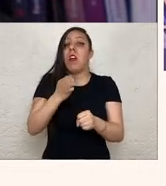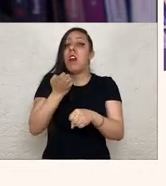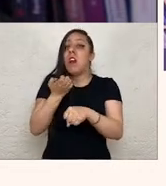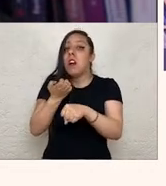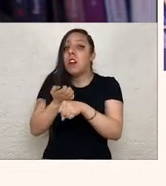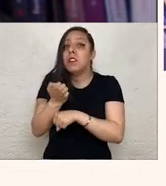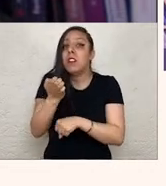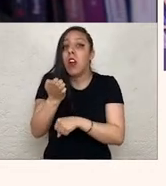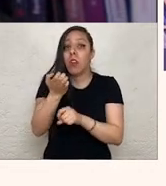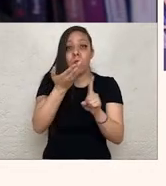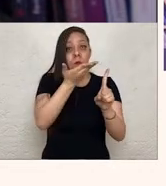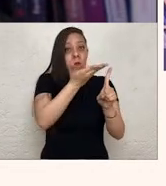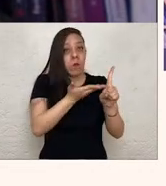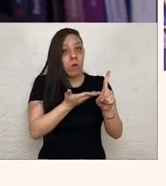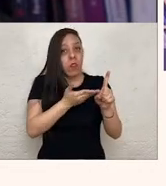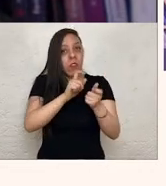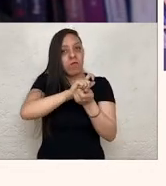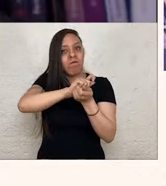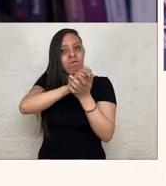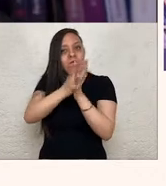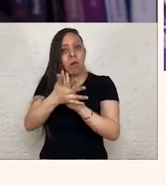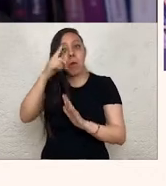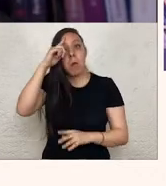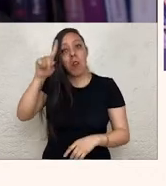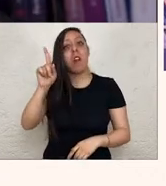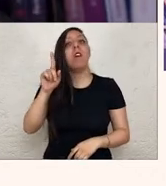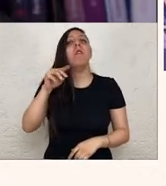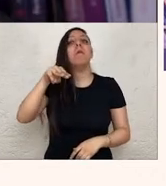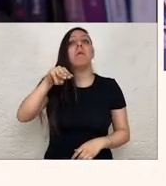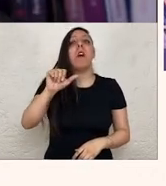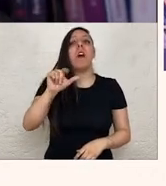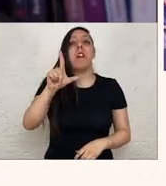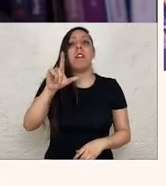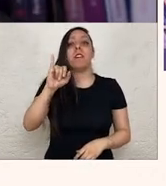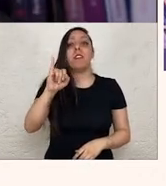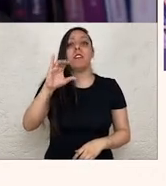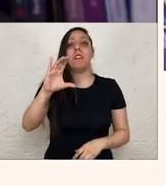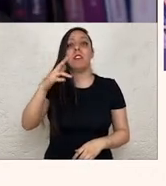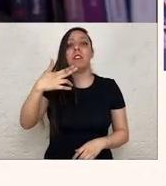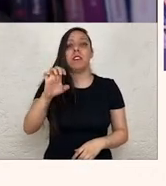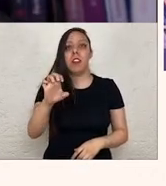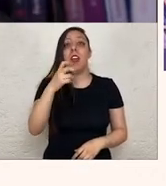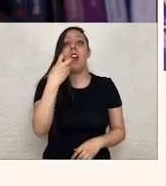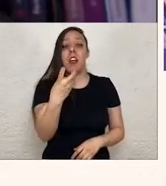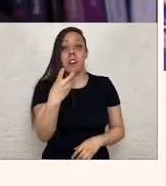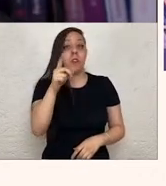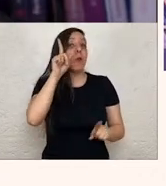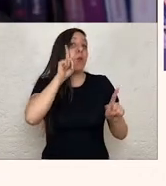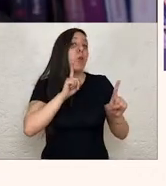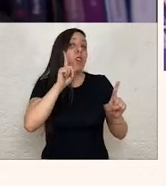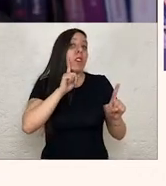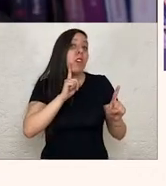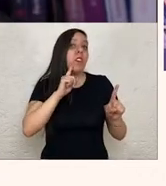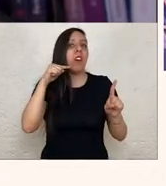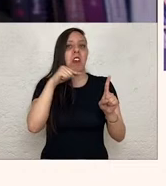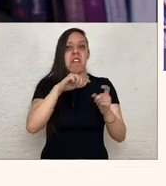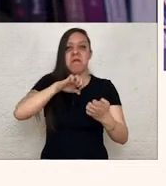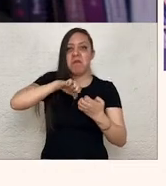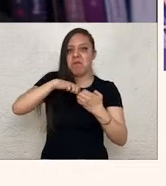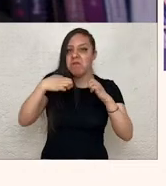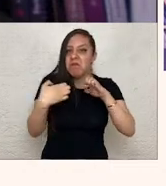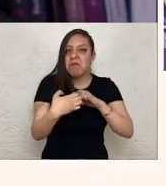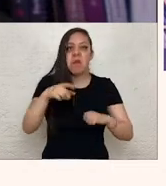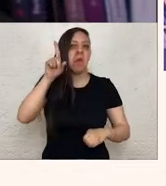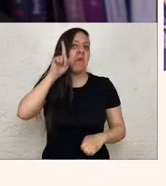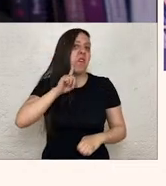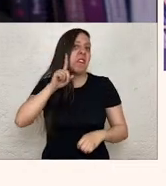que vuelve a Malintzin la Malinche, ¿no? La mujer traidora, aquella que prefirió al extranjero,